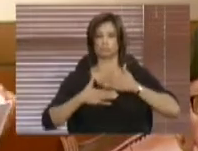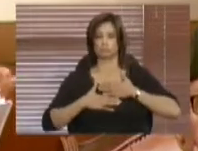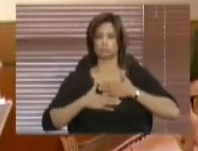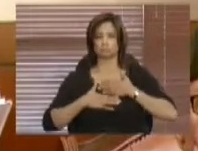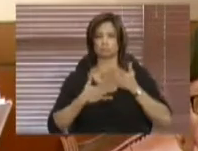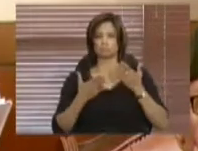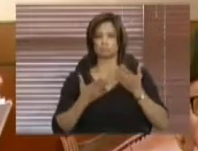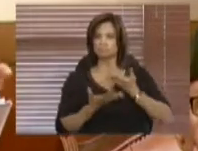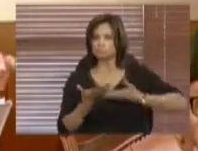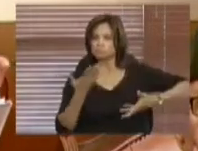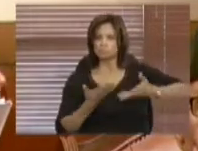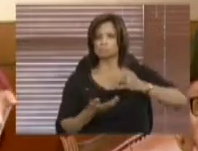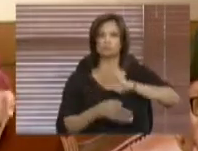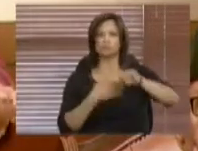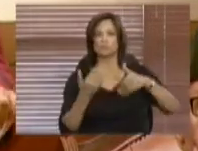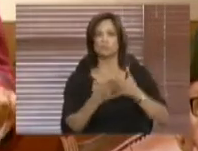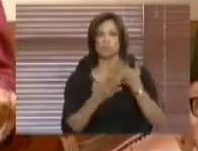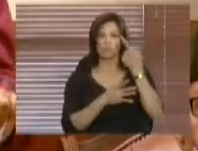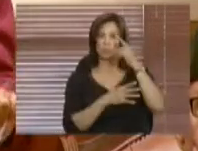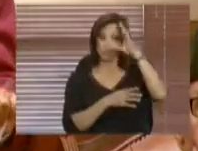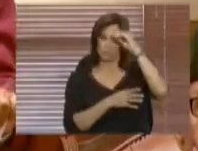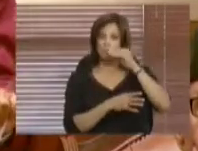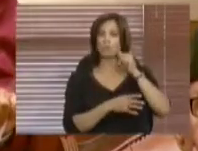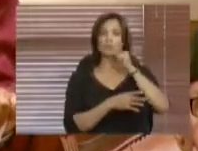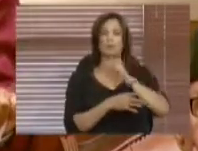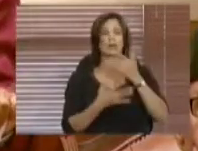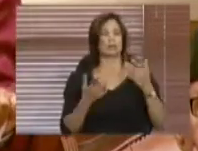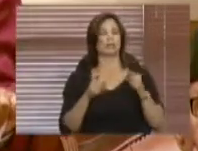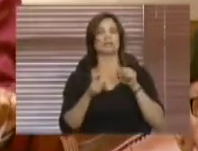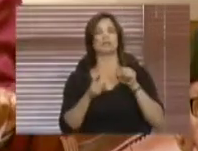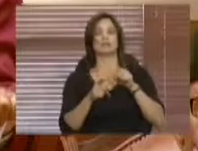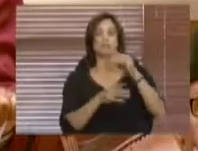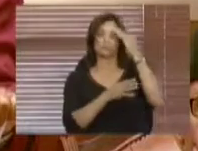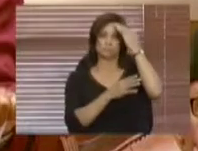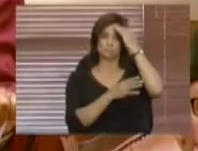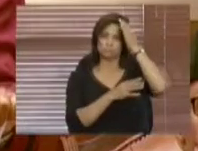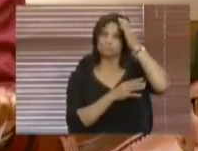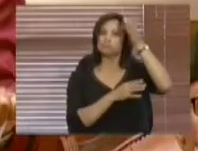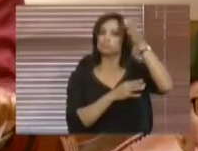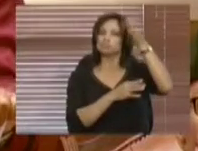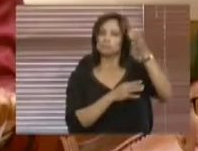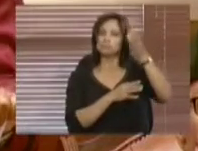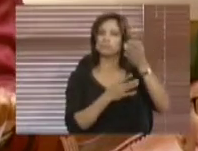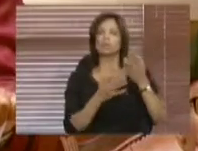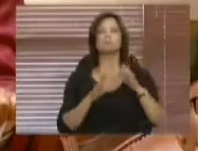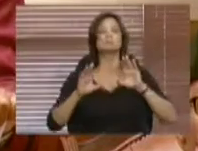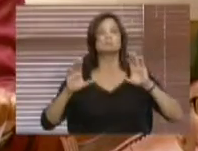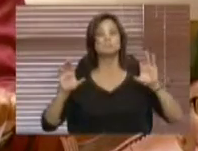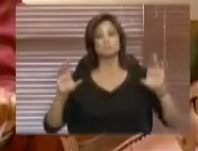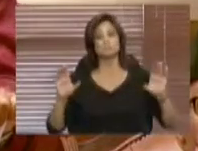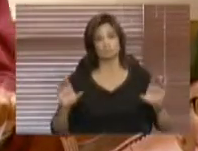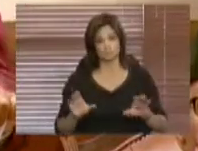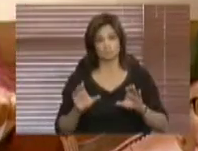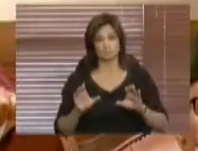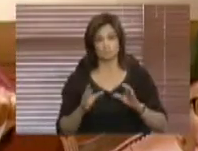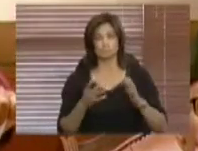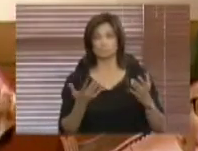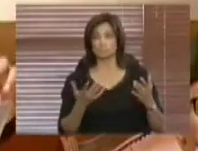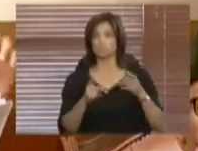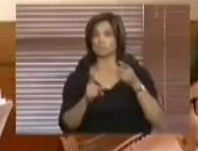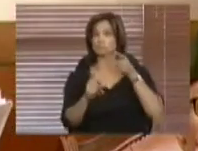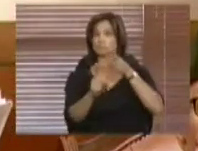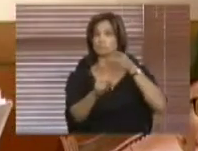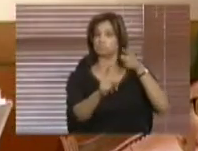nación con todo género de luces y conocimientos y realicen desde sus